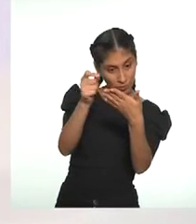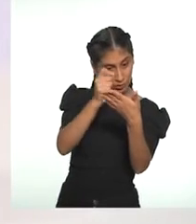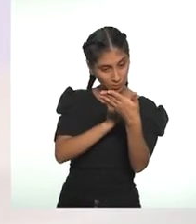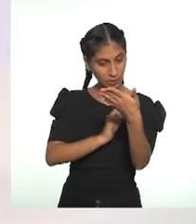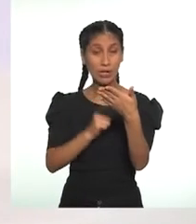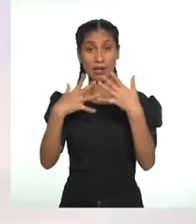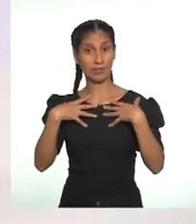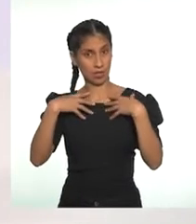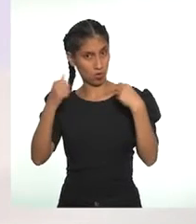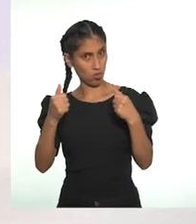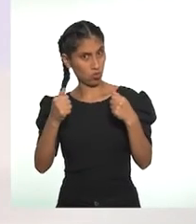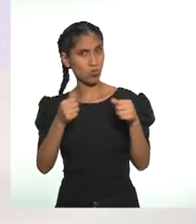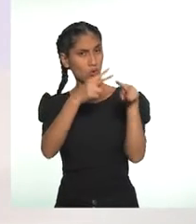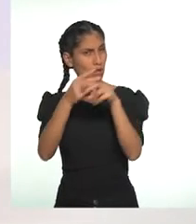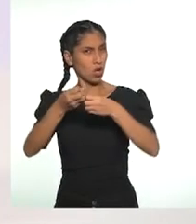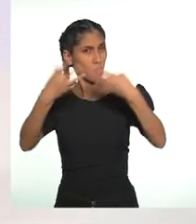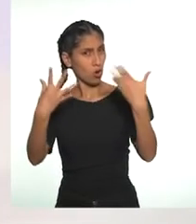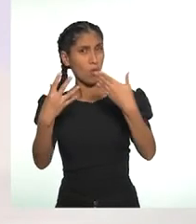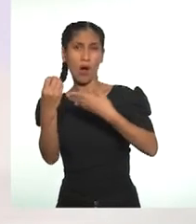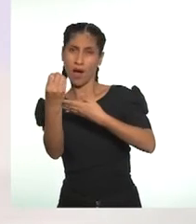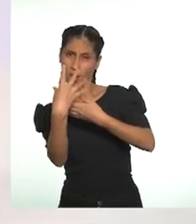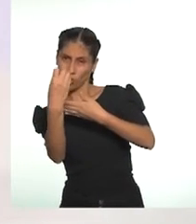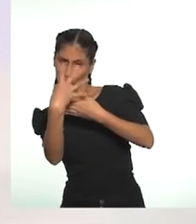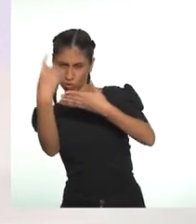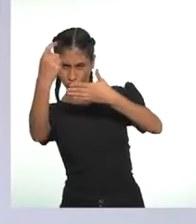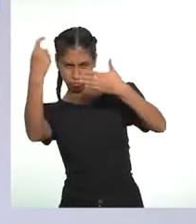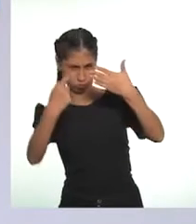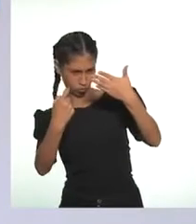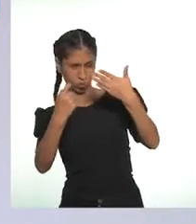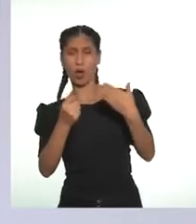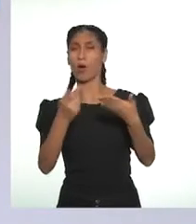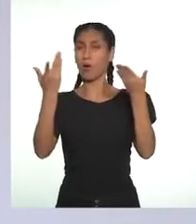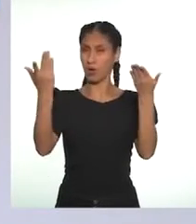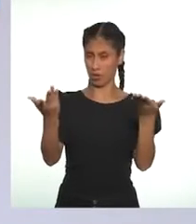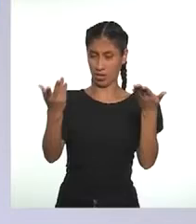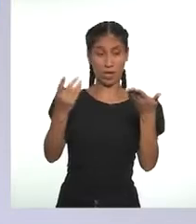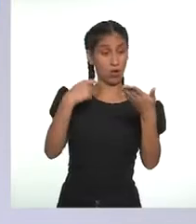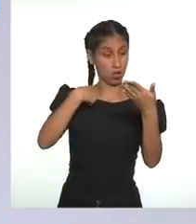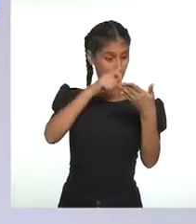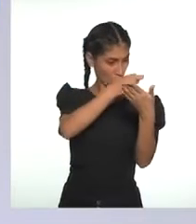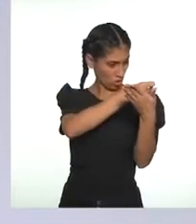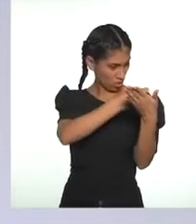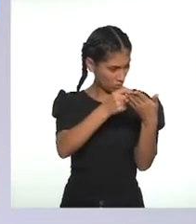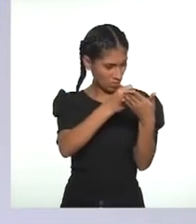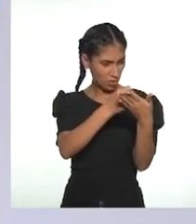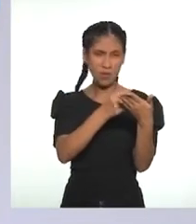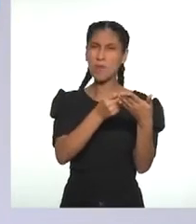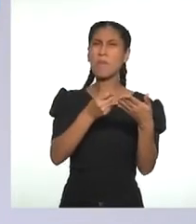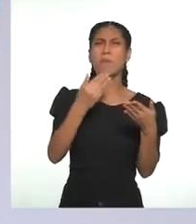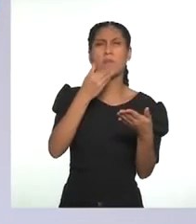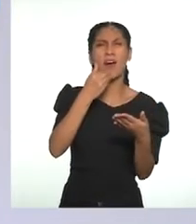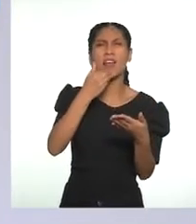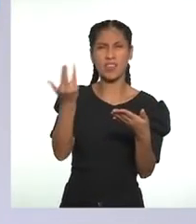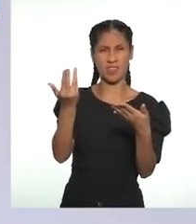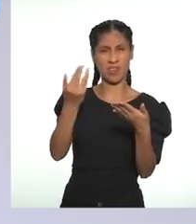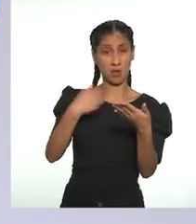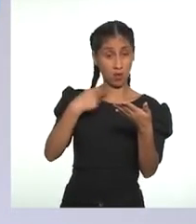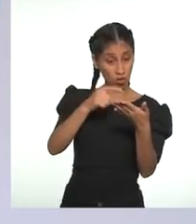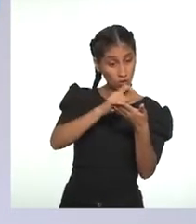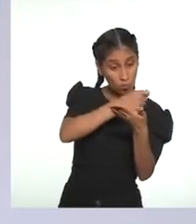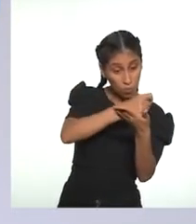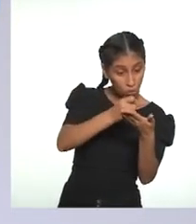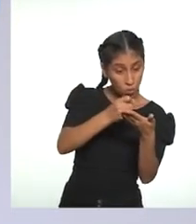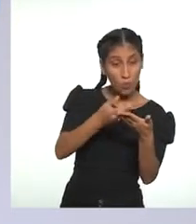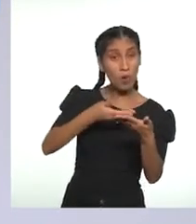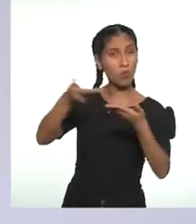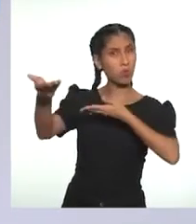escribiremos recomendaciones para cuidar la salud respiratoria. ¿Para quién escribiremos? Es decir, ¿cuál será el grupo de personas a las que